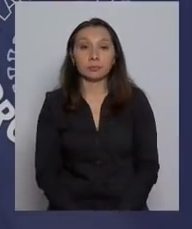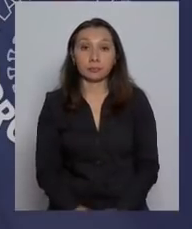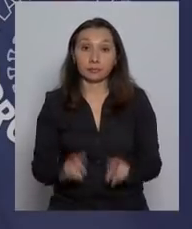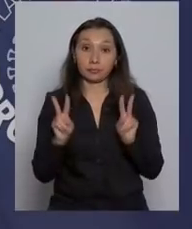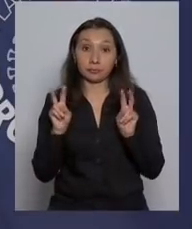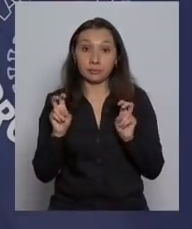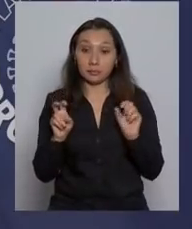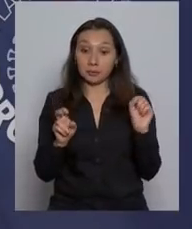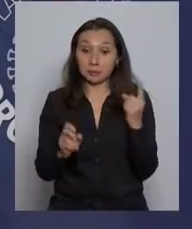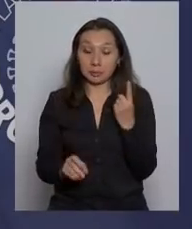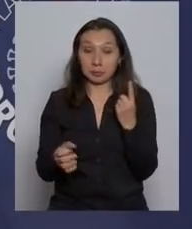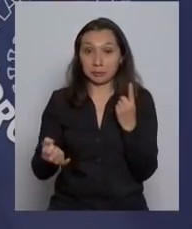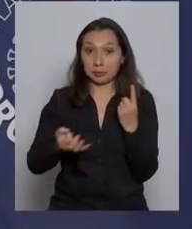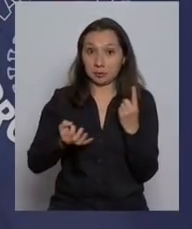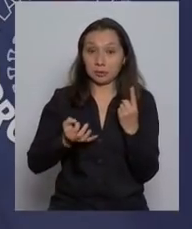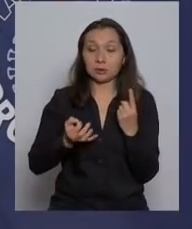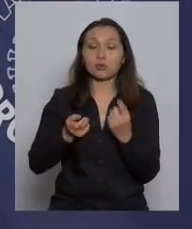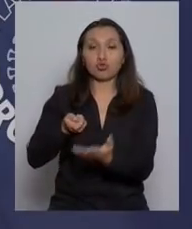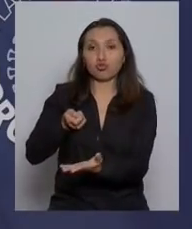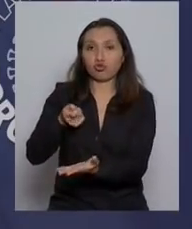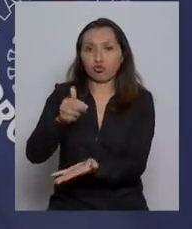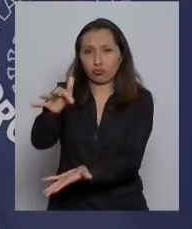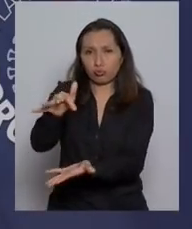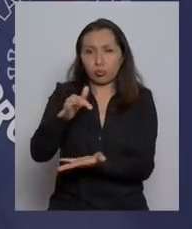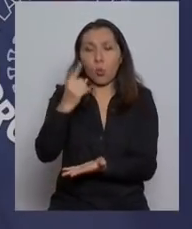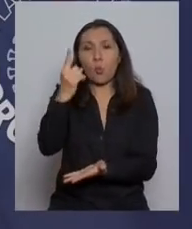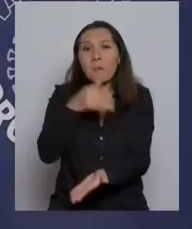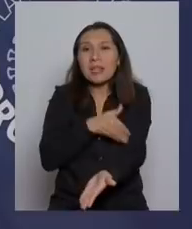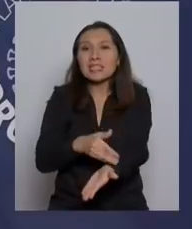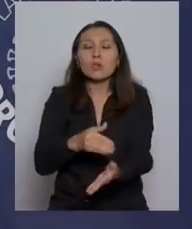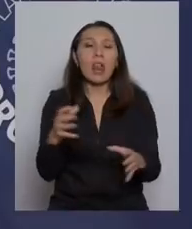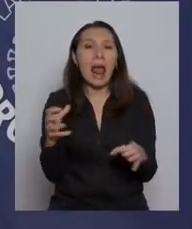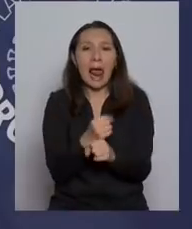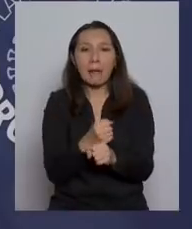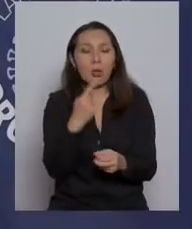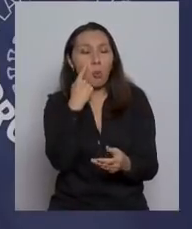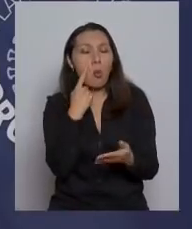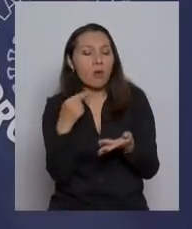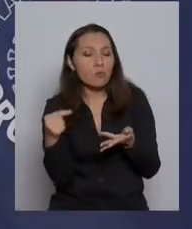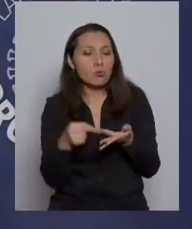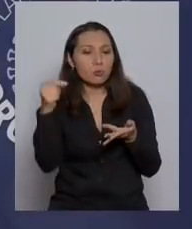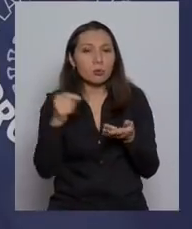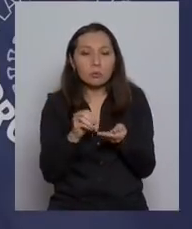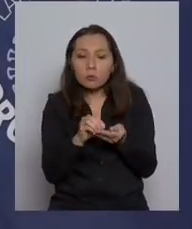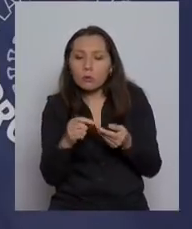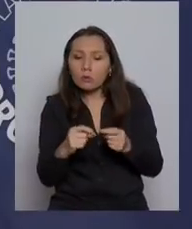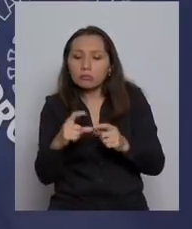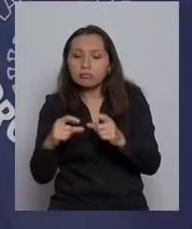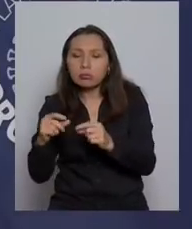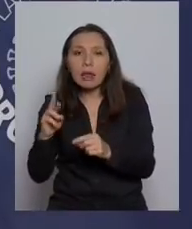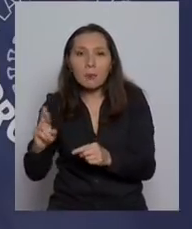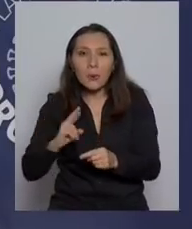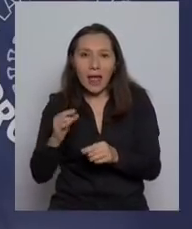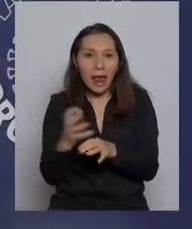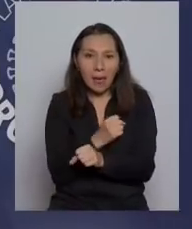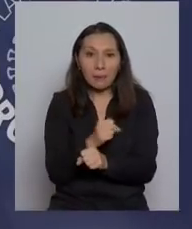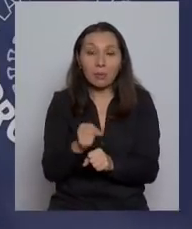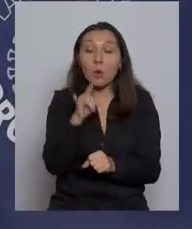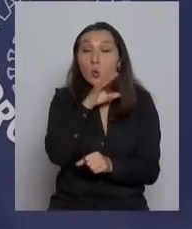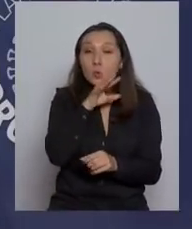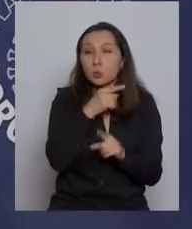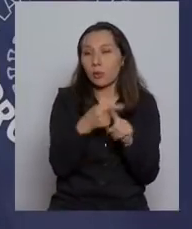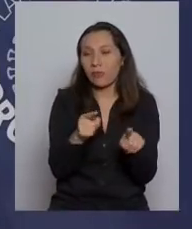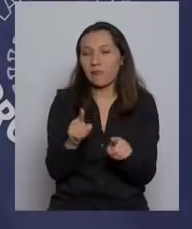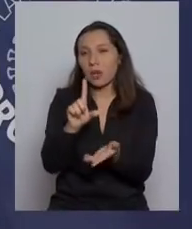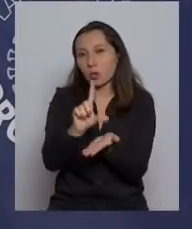En relación a lo primero, hemos adquirido 1 millón de test rápidos, y el uso fundamental en